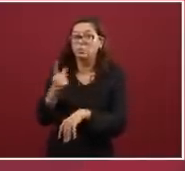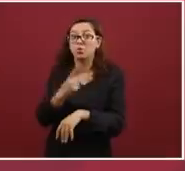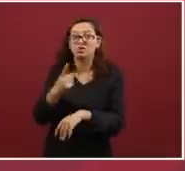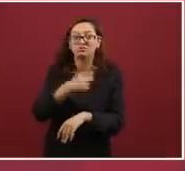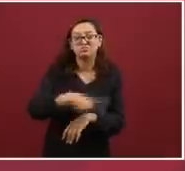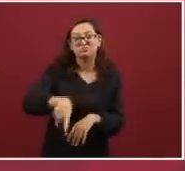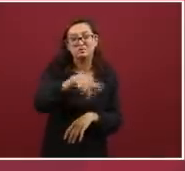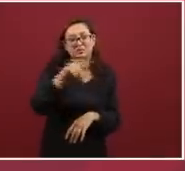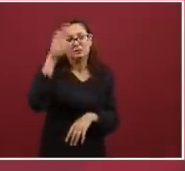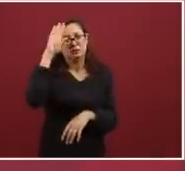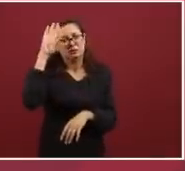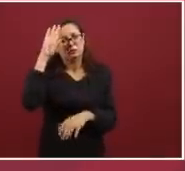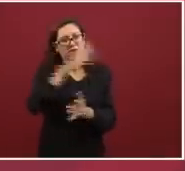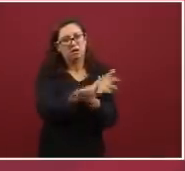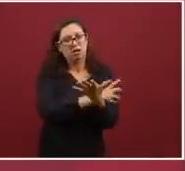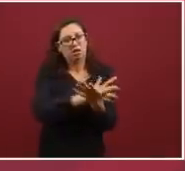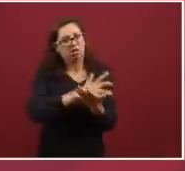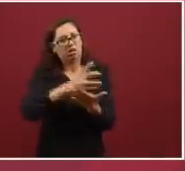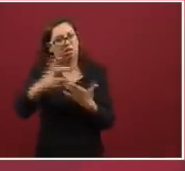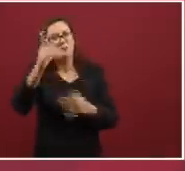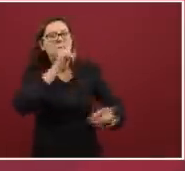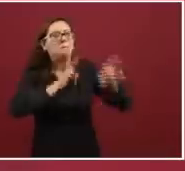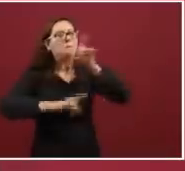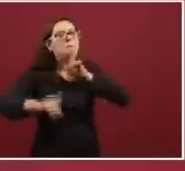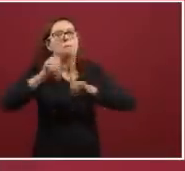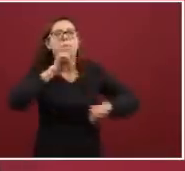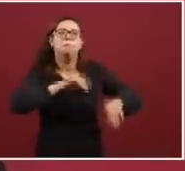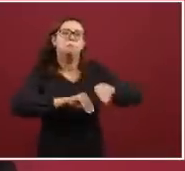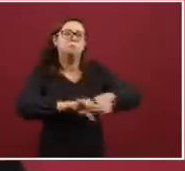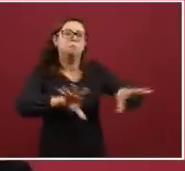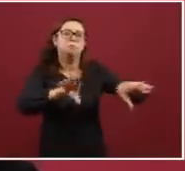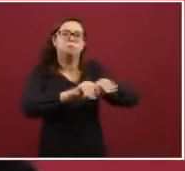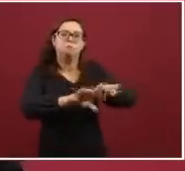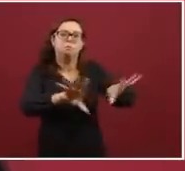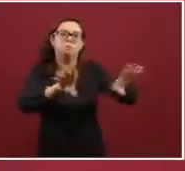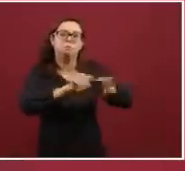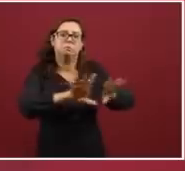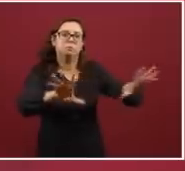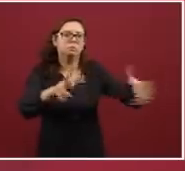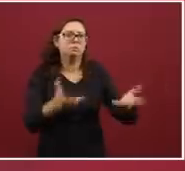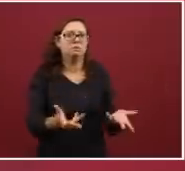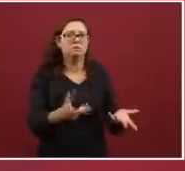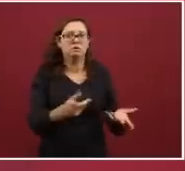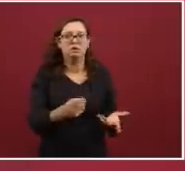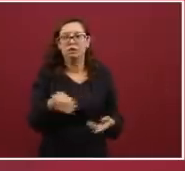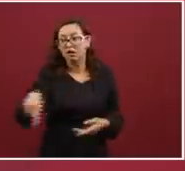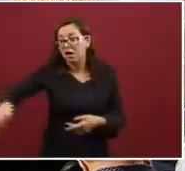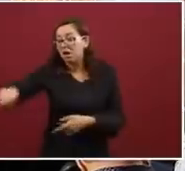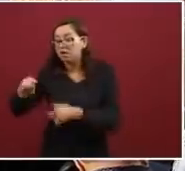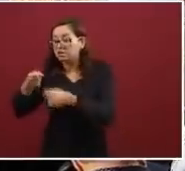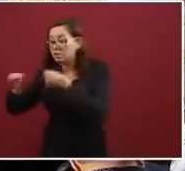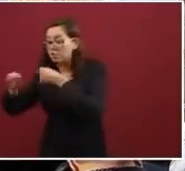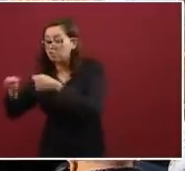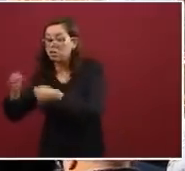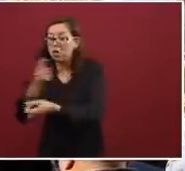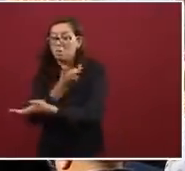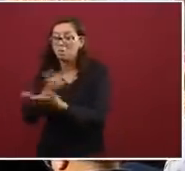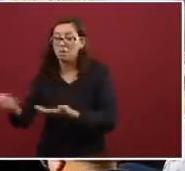Además, les pagan bastante, les pagan más que a los reporteros, más que a